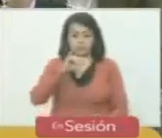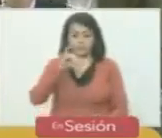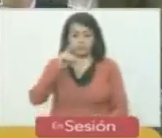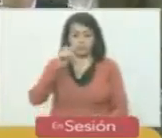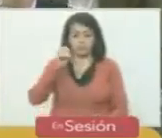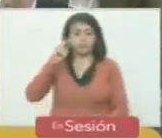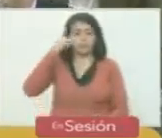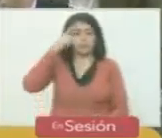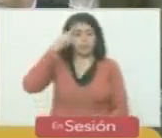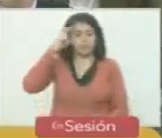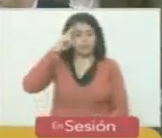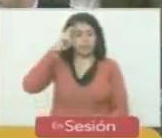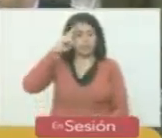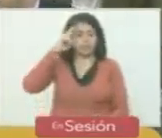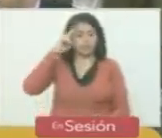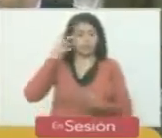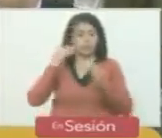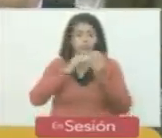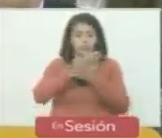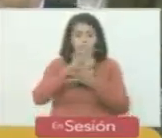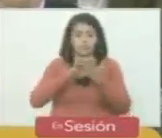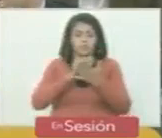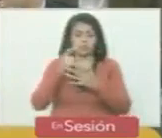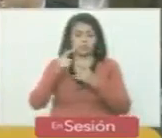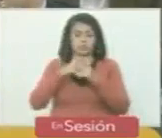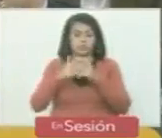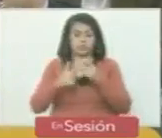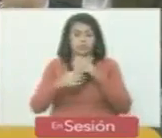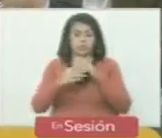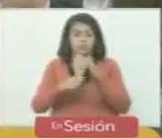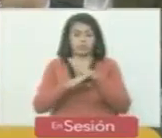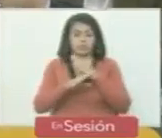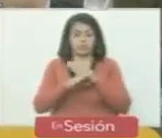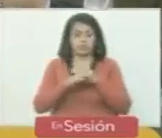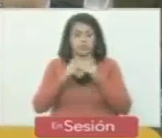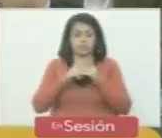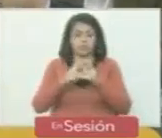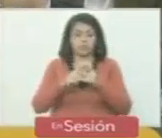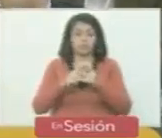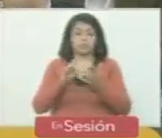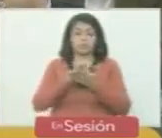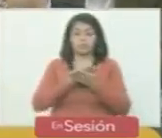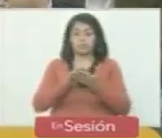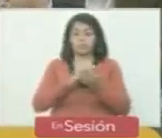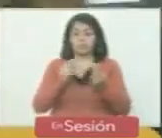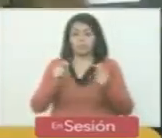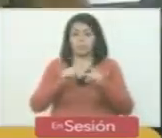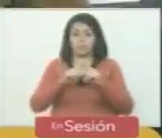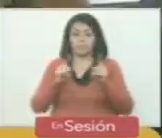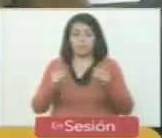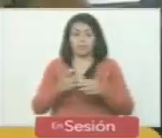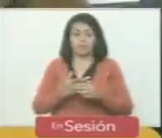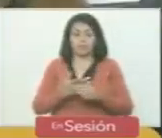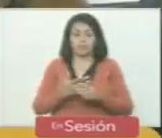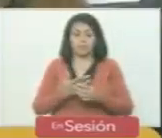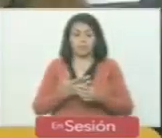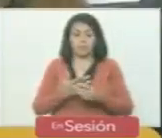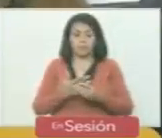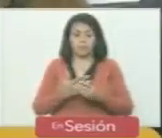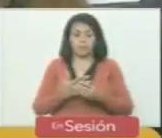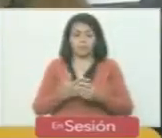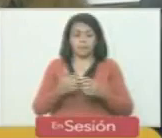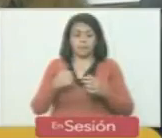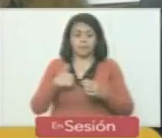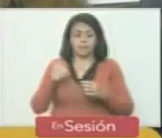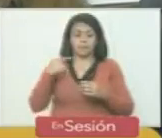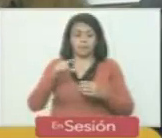tienes razón en muchos problemas. Hay problemas, todavía no se han resuelto los problemas. Pero, oye,